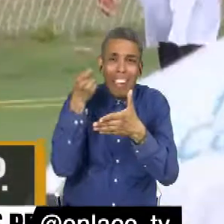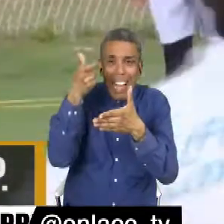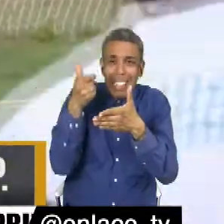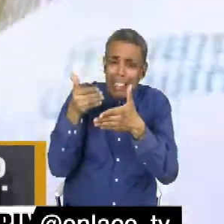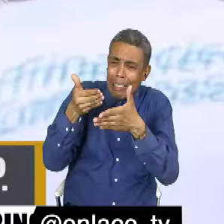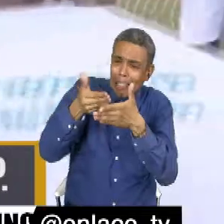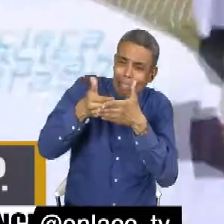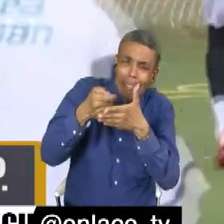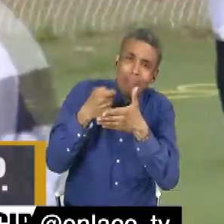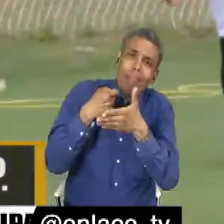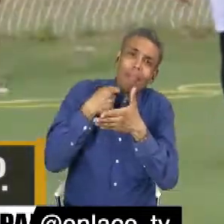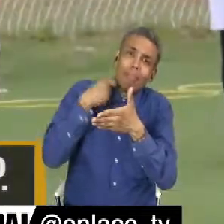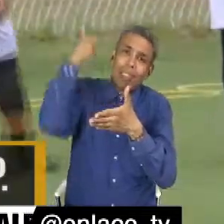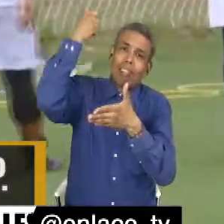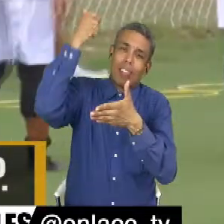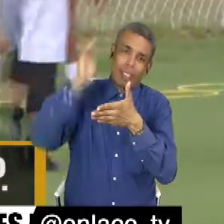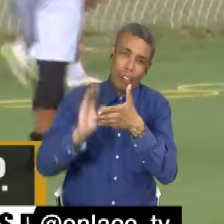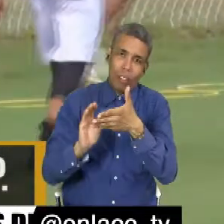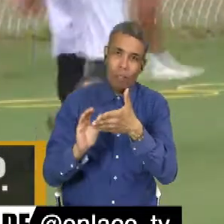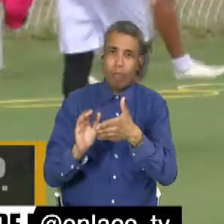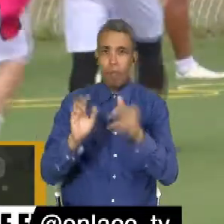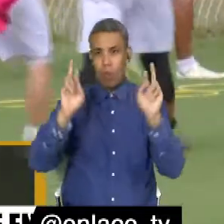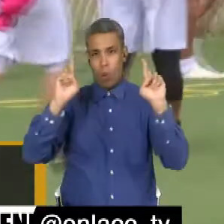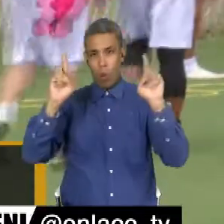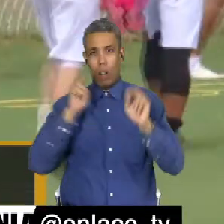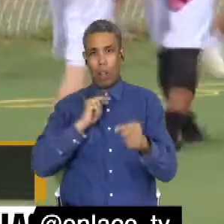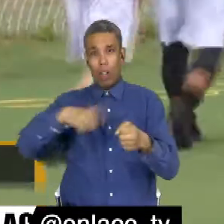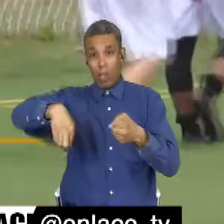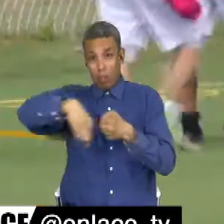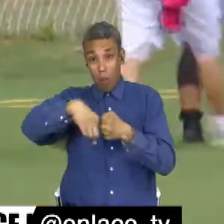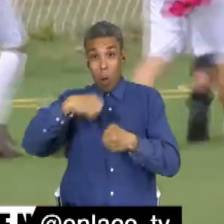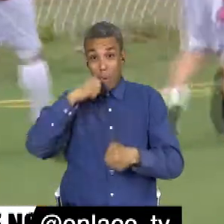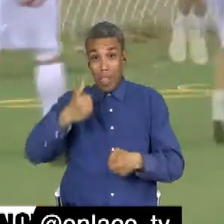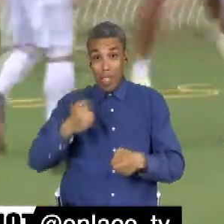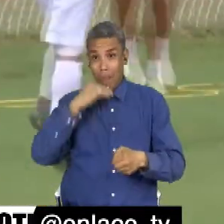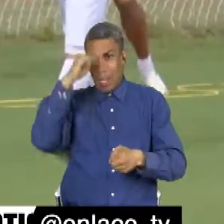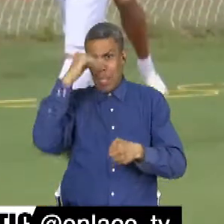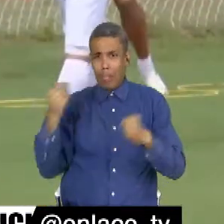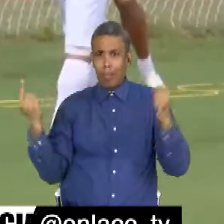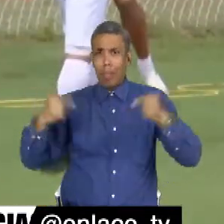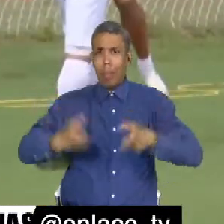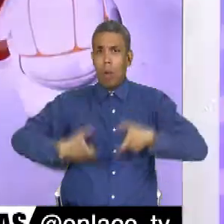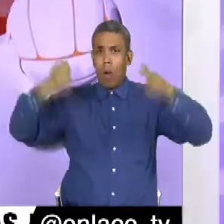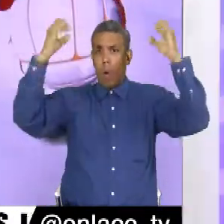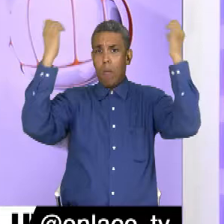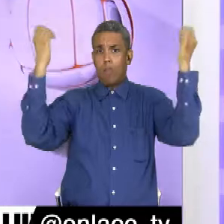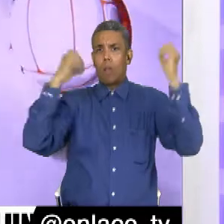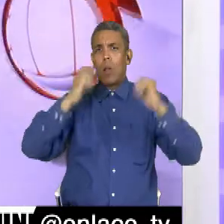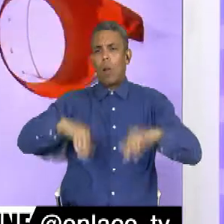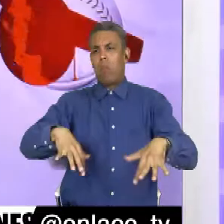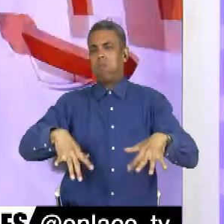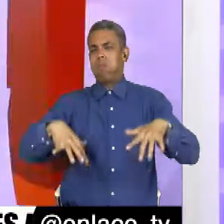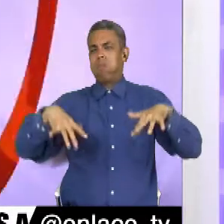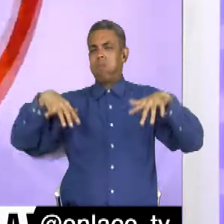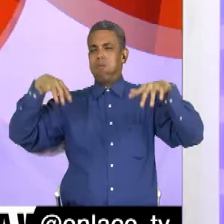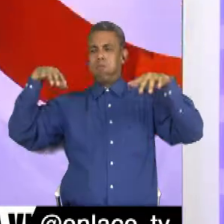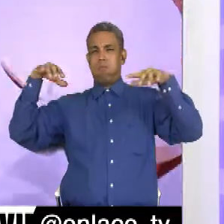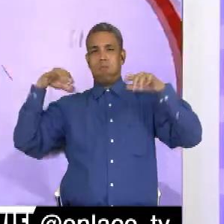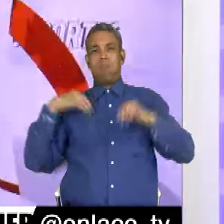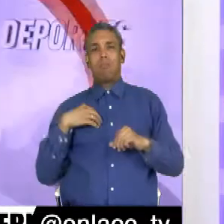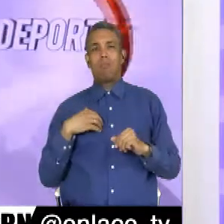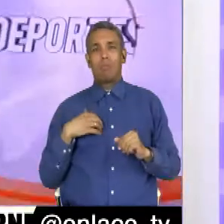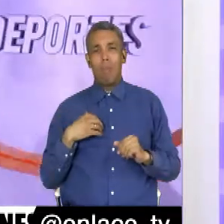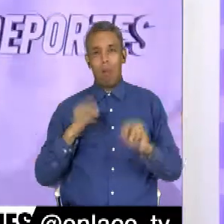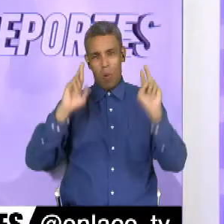Alianza Petrolera espera contar con la asistencia masiva de su hinchada en este juego trascendental para sus intereses. Por su parte, jugadores